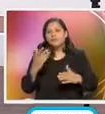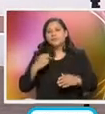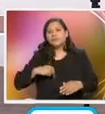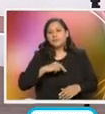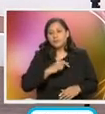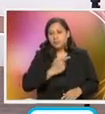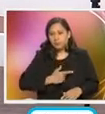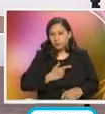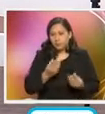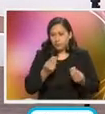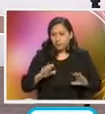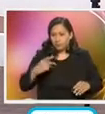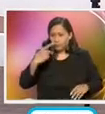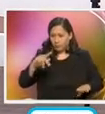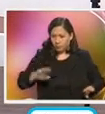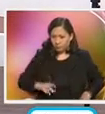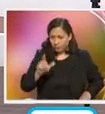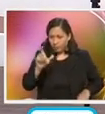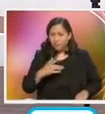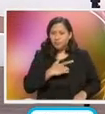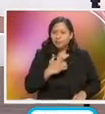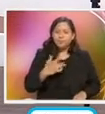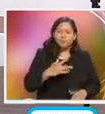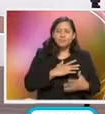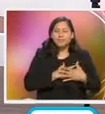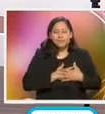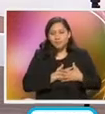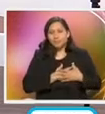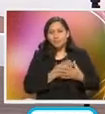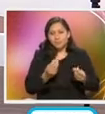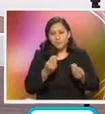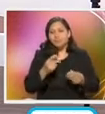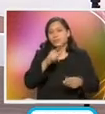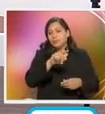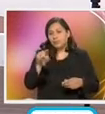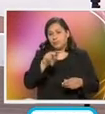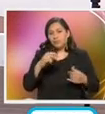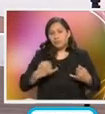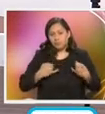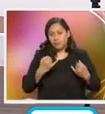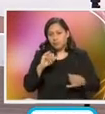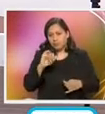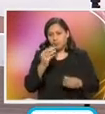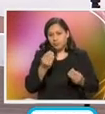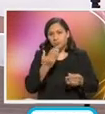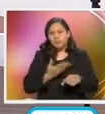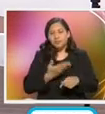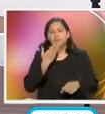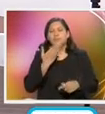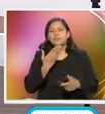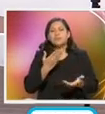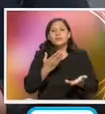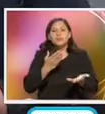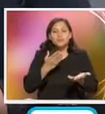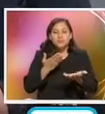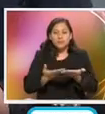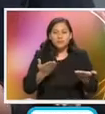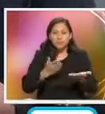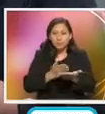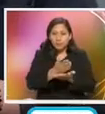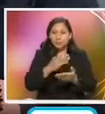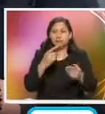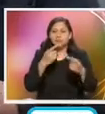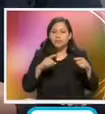gusta, pues, este estilo que tienen, esta balada tan romanticona. Son muy jóvenes también y ahora que están también incursionando en la